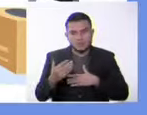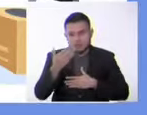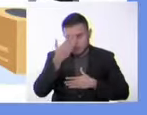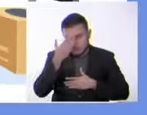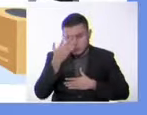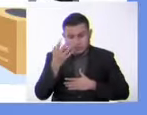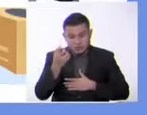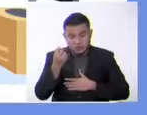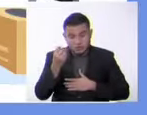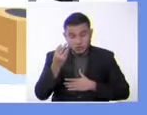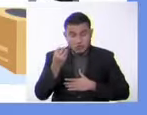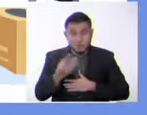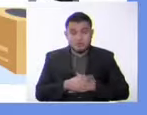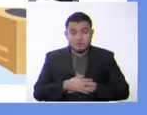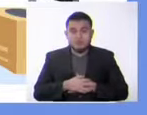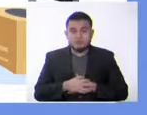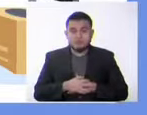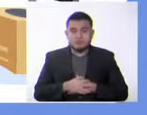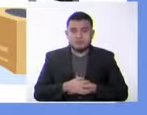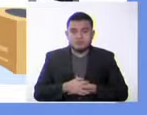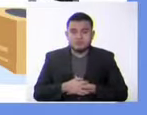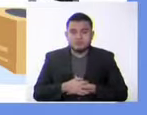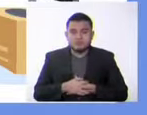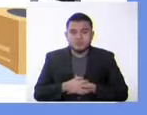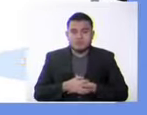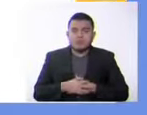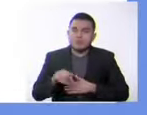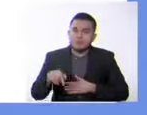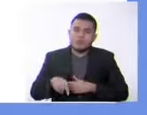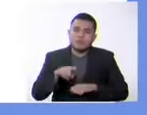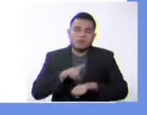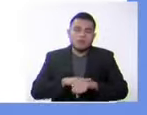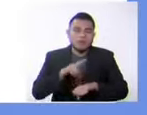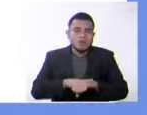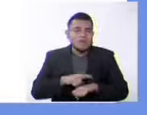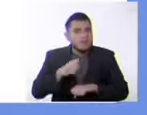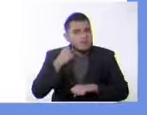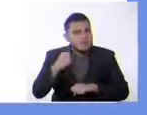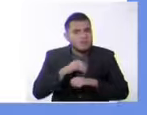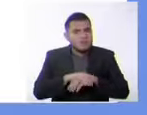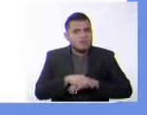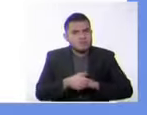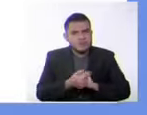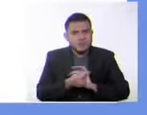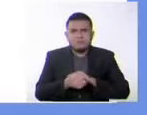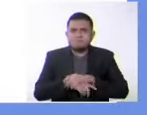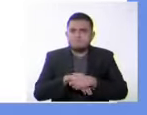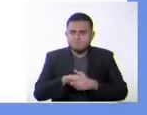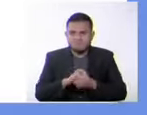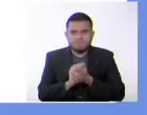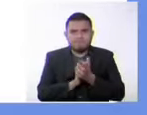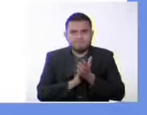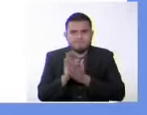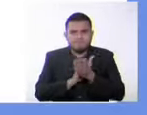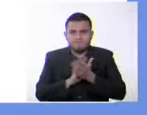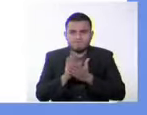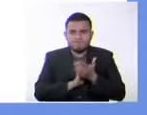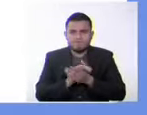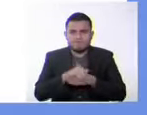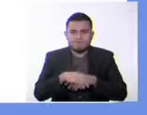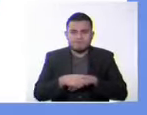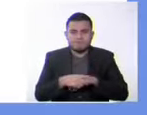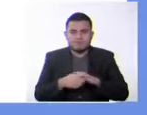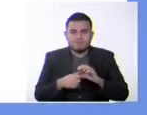vista. Además, recuerden que en esta época pues es importante las normas del lavado de